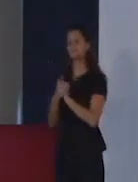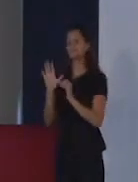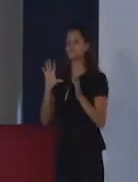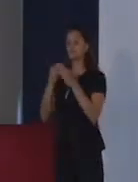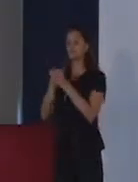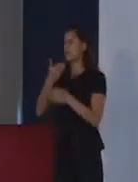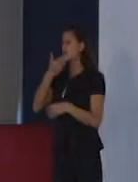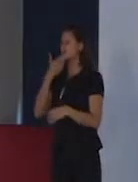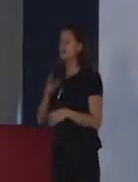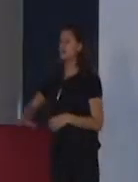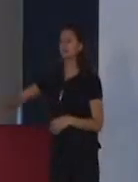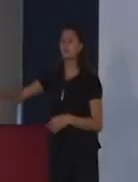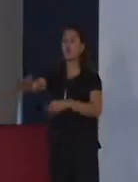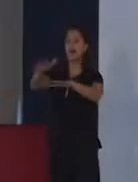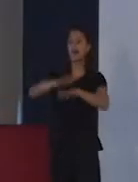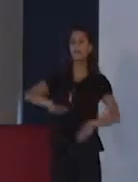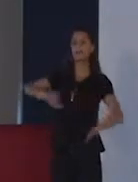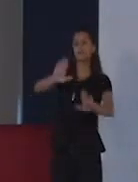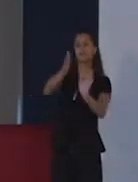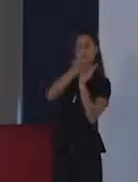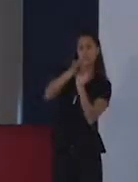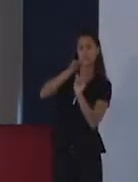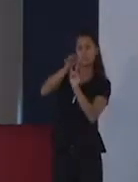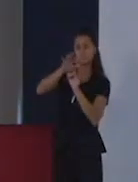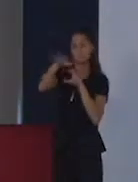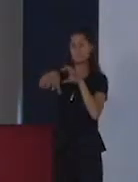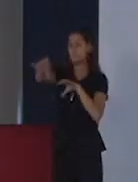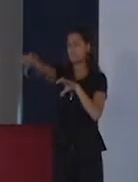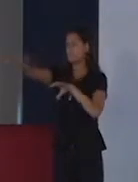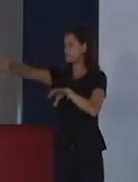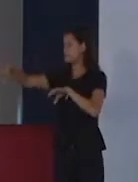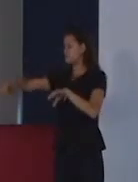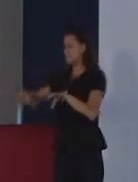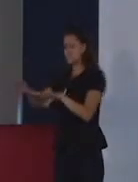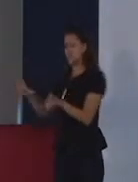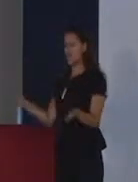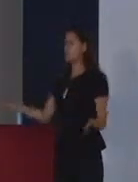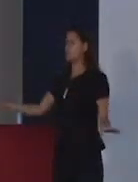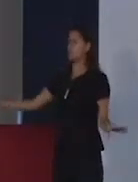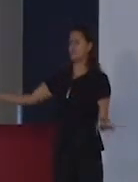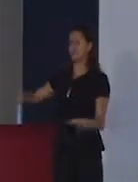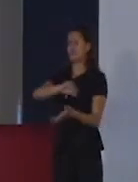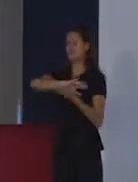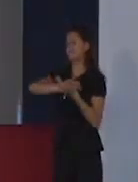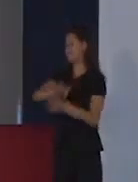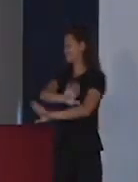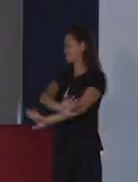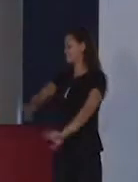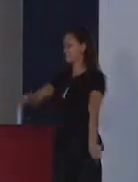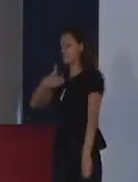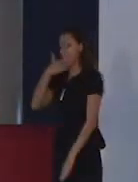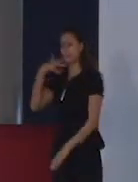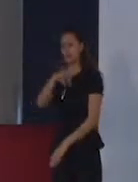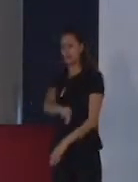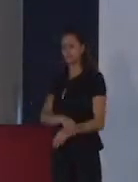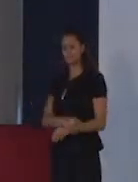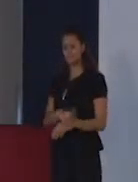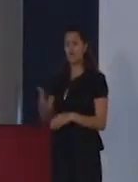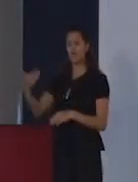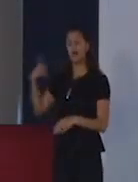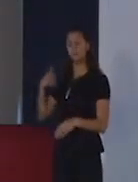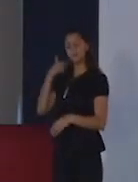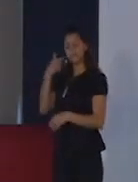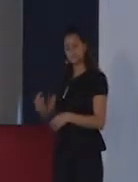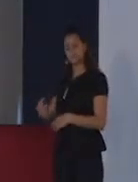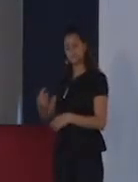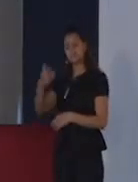todos los espacios de educación especial, ¿cierto? Las aulas, los espacios específicos de atención de educación especial,